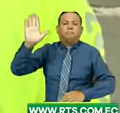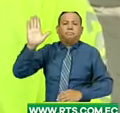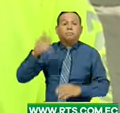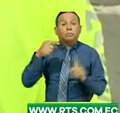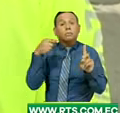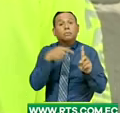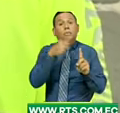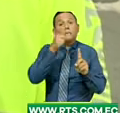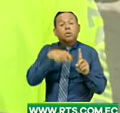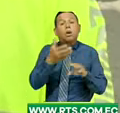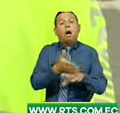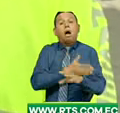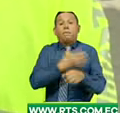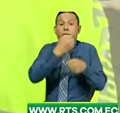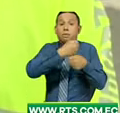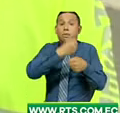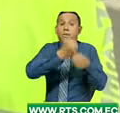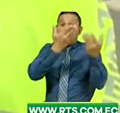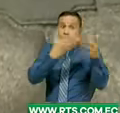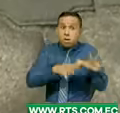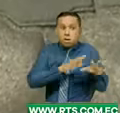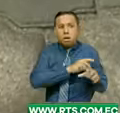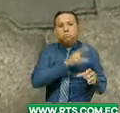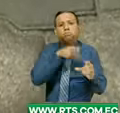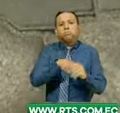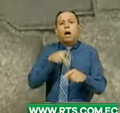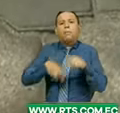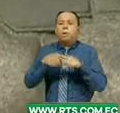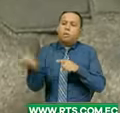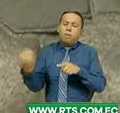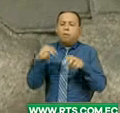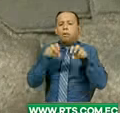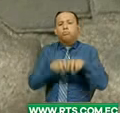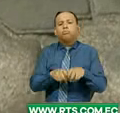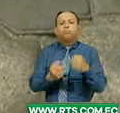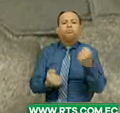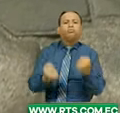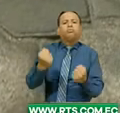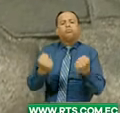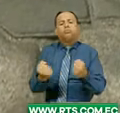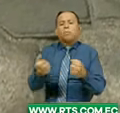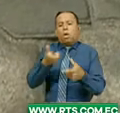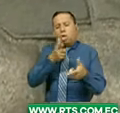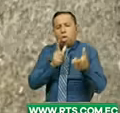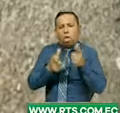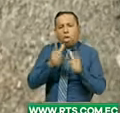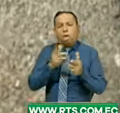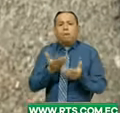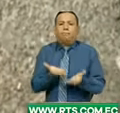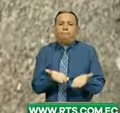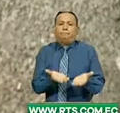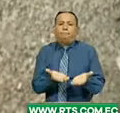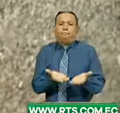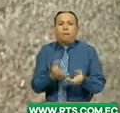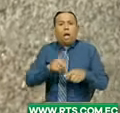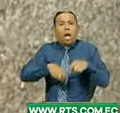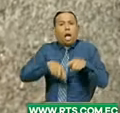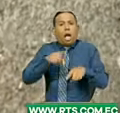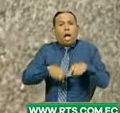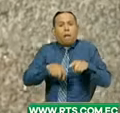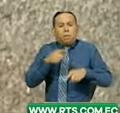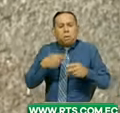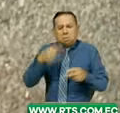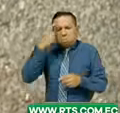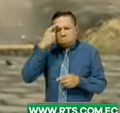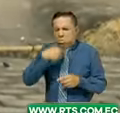ingerir varias bebidas alcohólicas. En el sitio, aún en el piso, existen huellas de sangre. A los amigos poco nada les importó que estaba en vigencia el toque de queda,